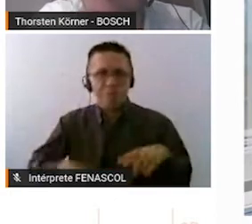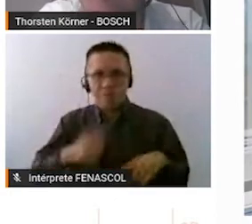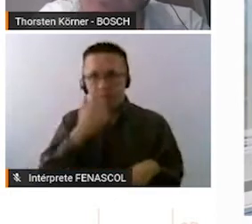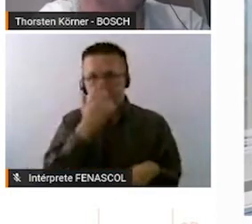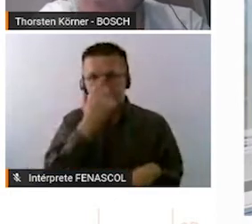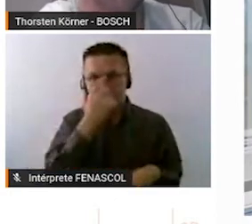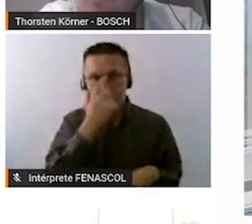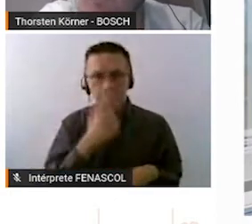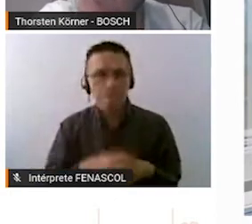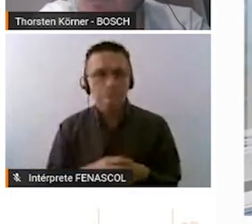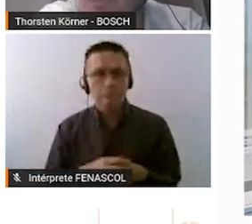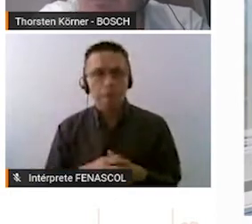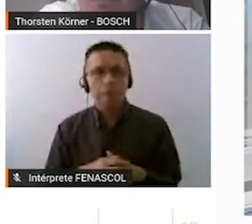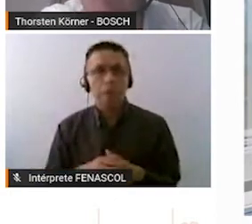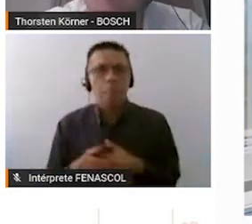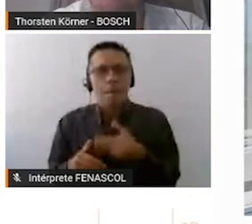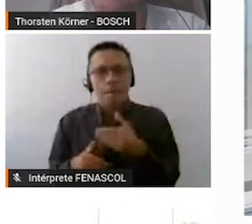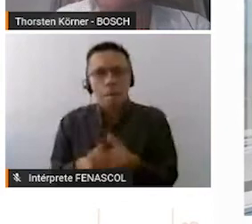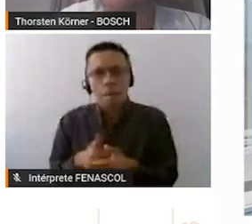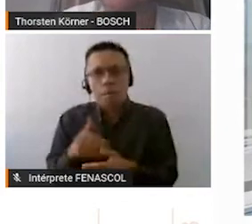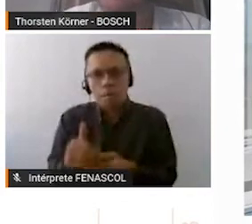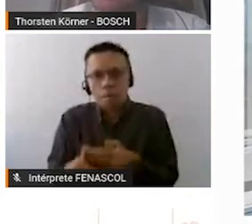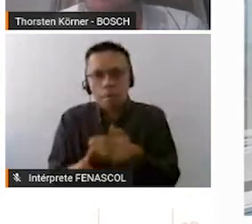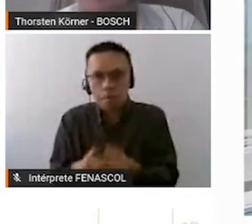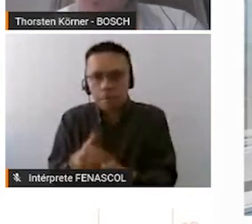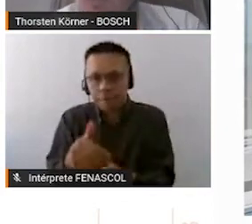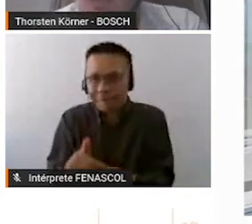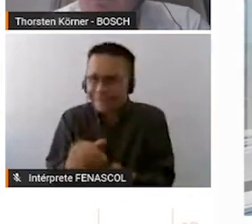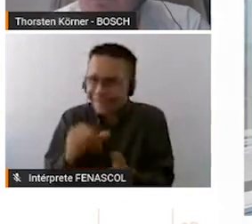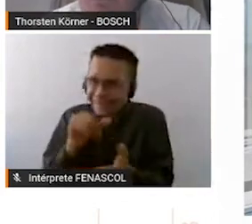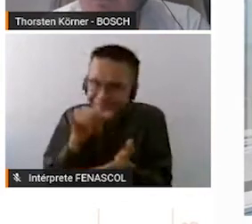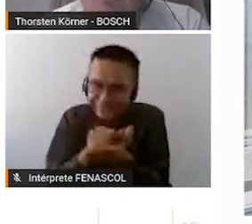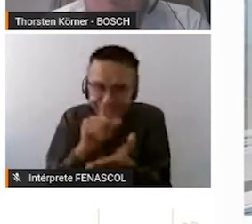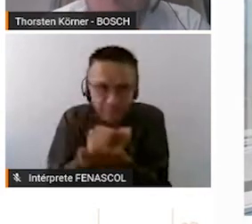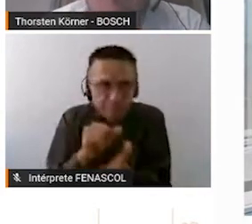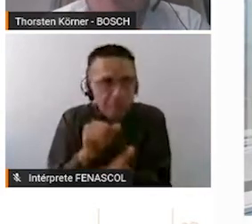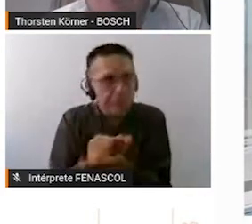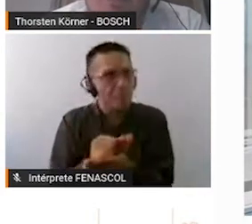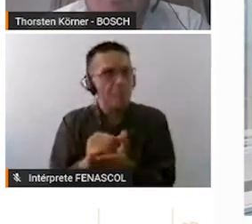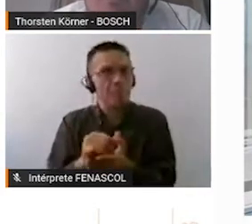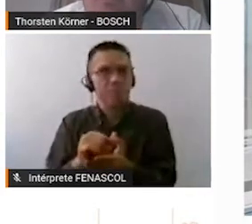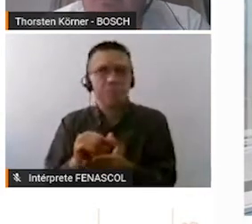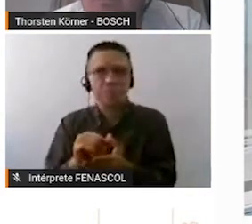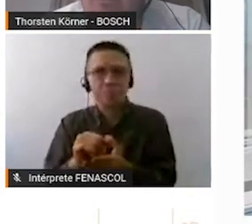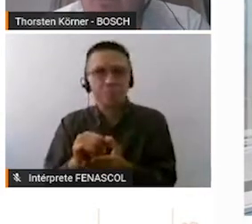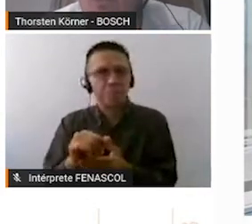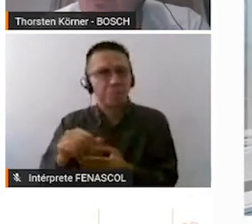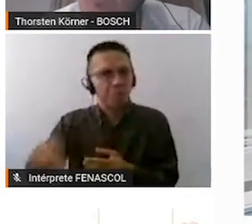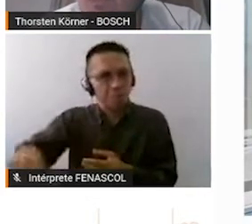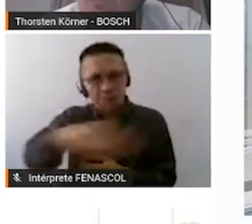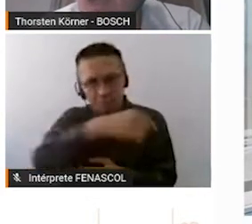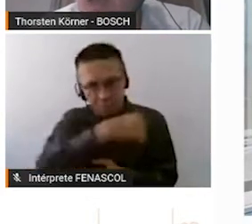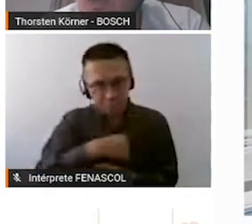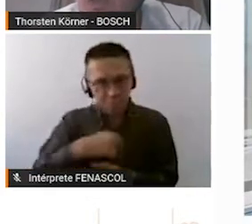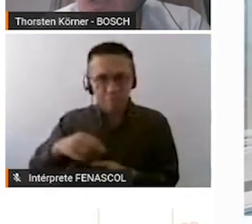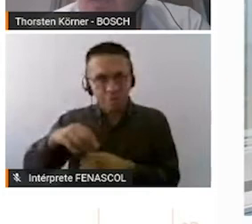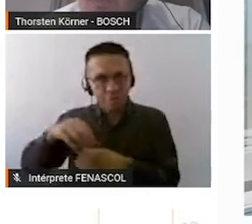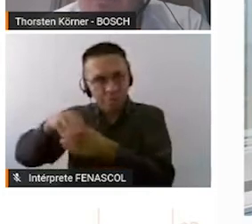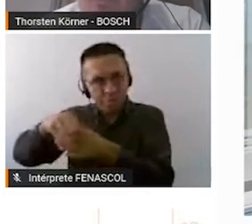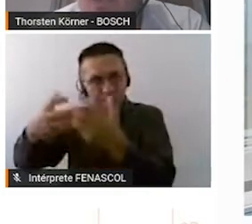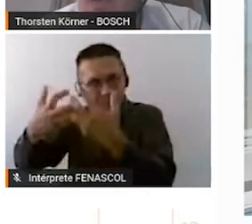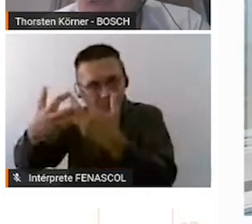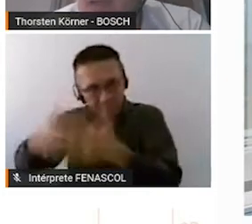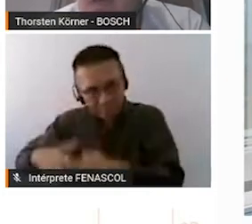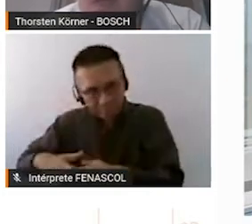Debemos comenzar de a pocos. Y es lo mismo que hemos hecho nosotros también en nuestras propias plantas. No hemos iniciado